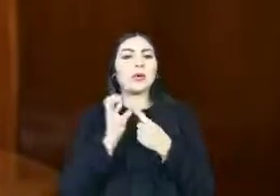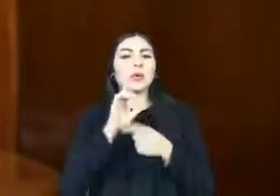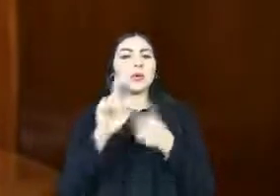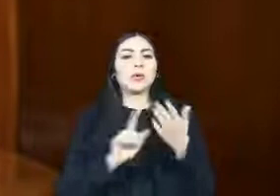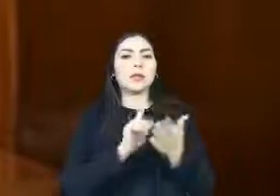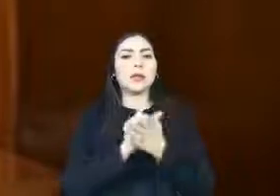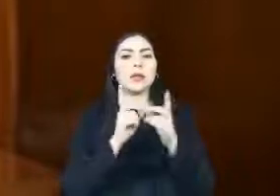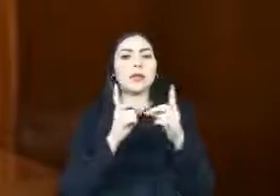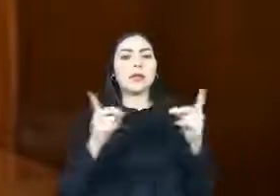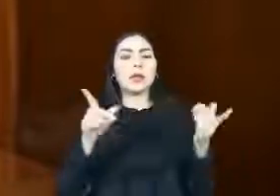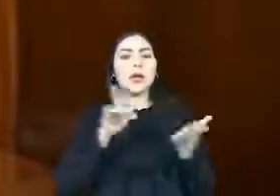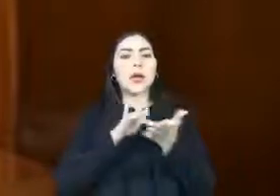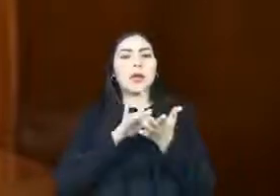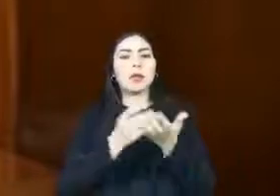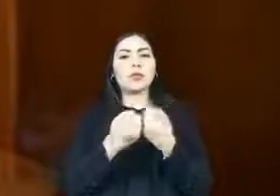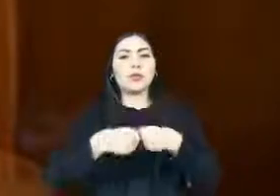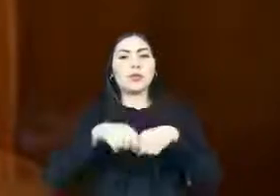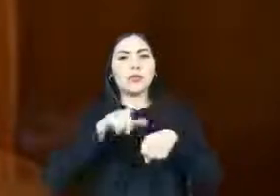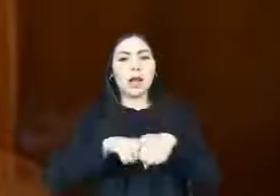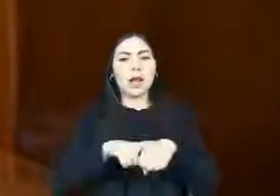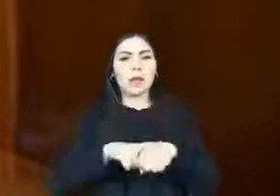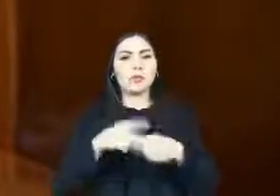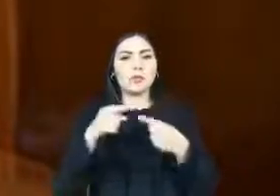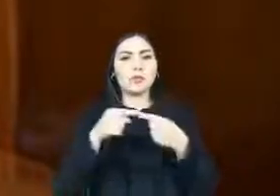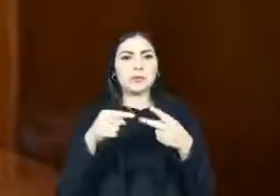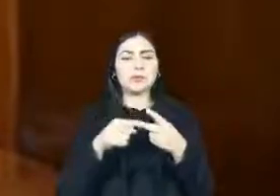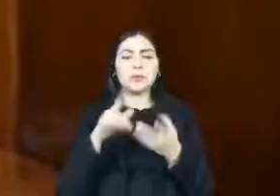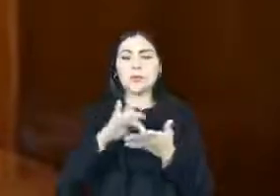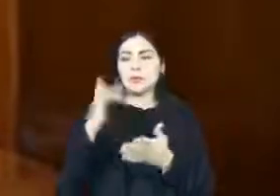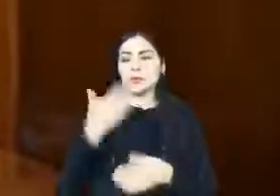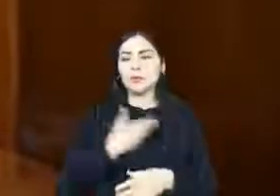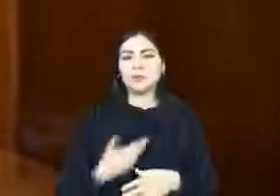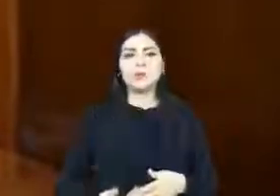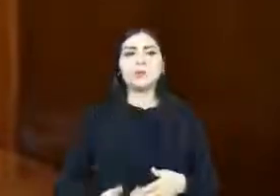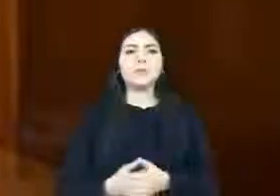apoyo social Gracias presidente